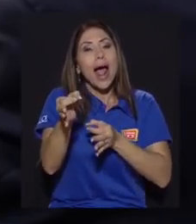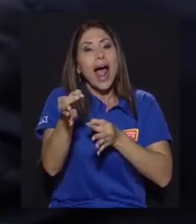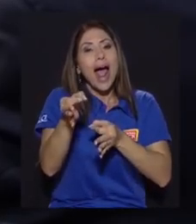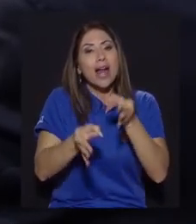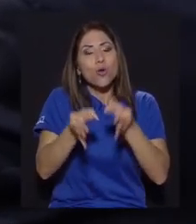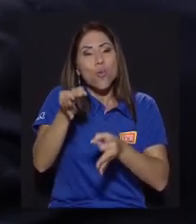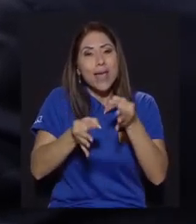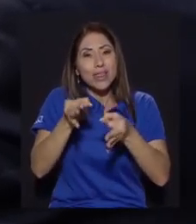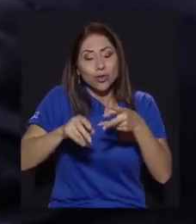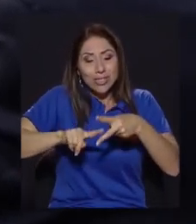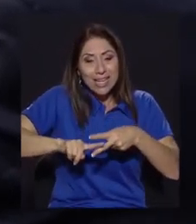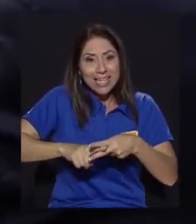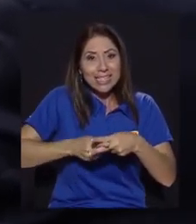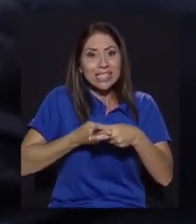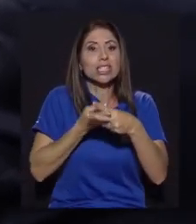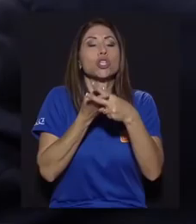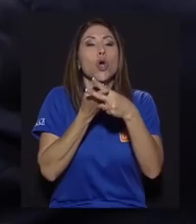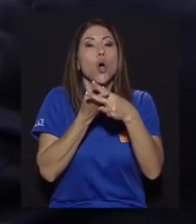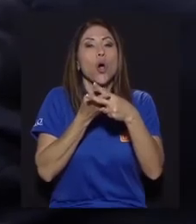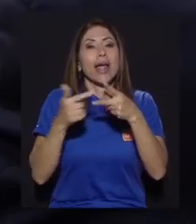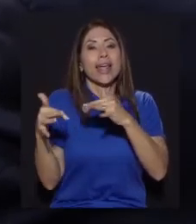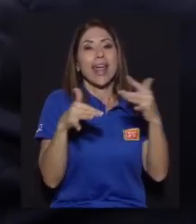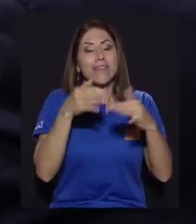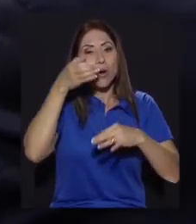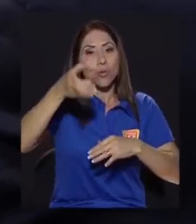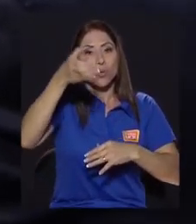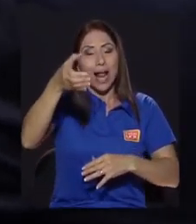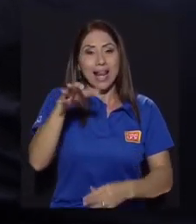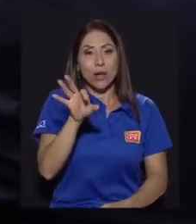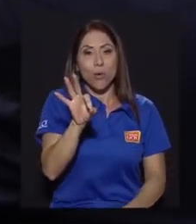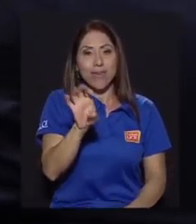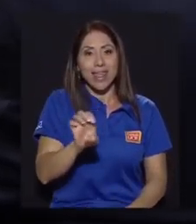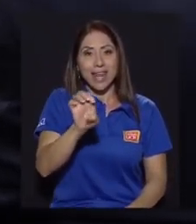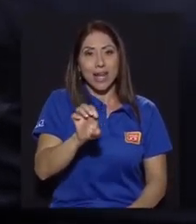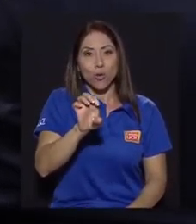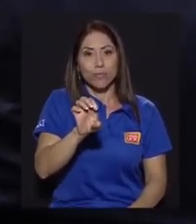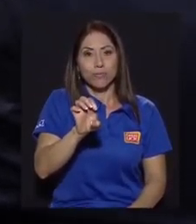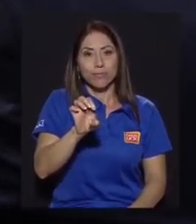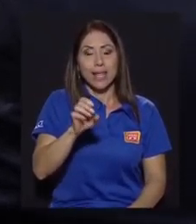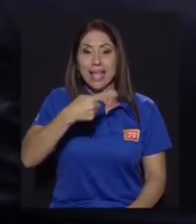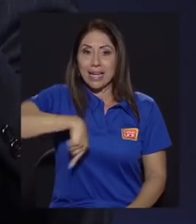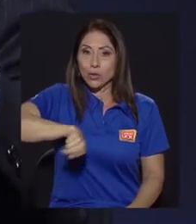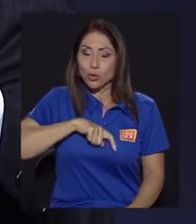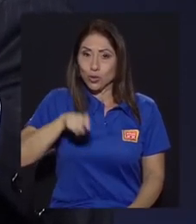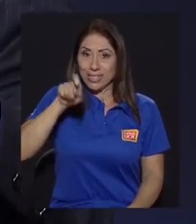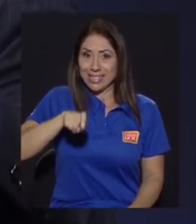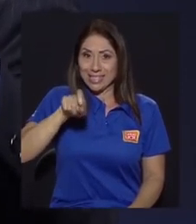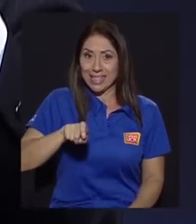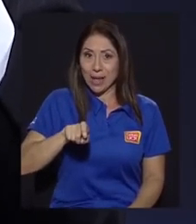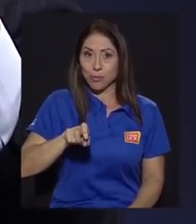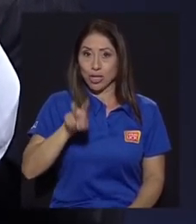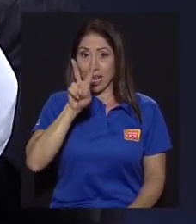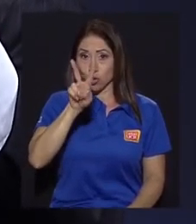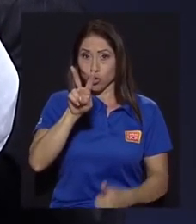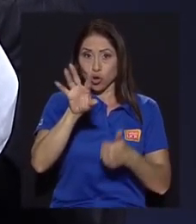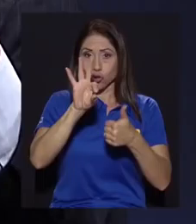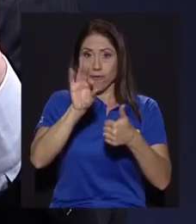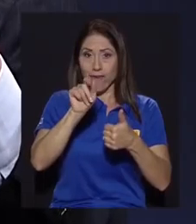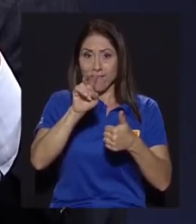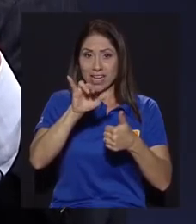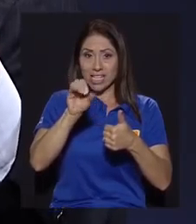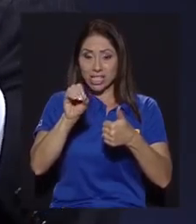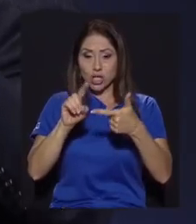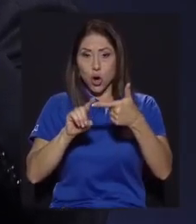la guerra cultural que se inició el 9 cambio la de cali el 9 de enero necesitamos que los dos don fabrizio